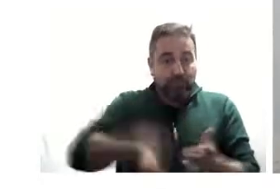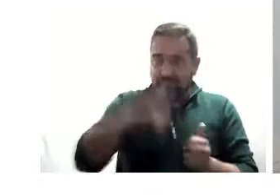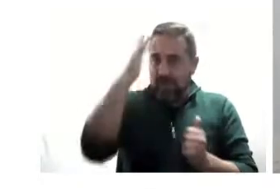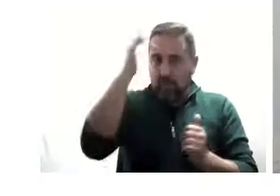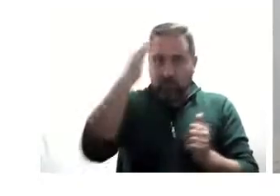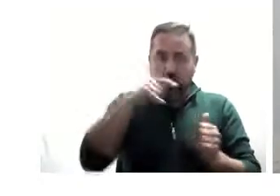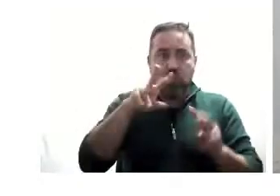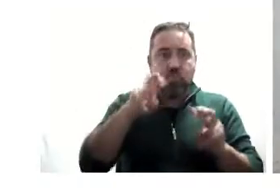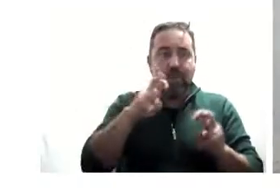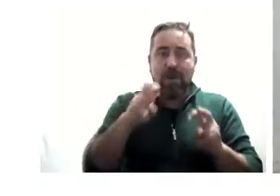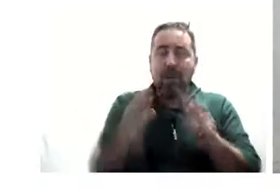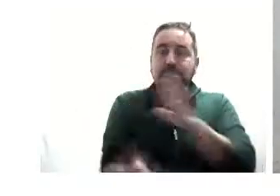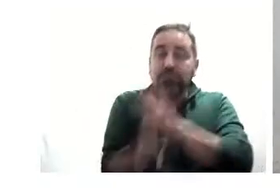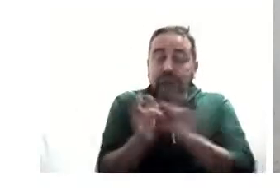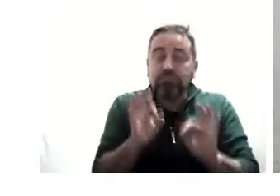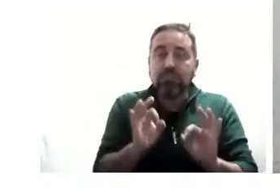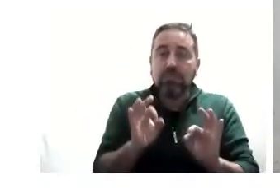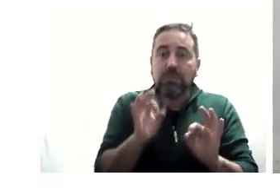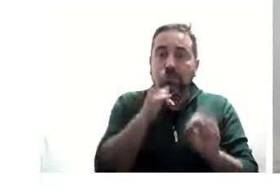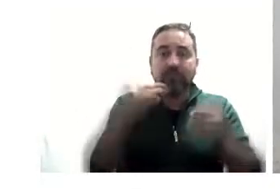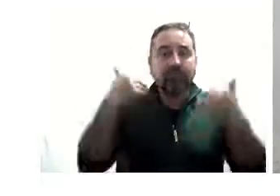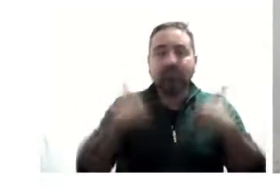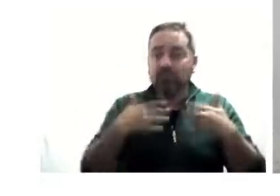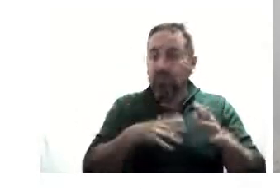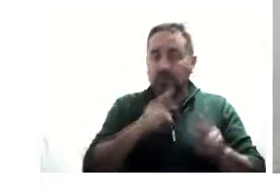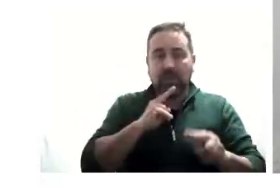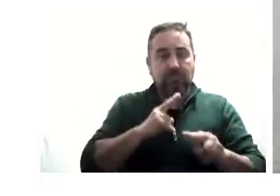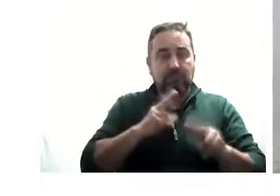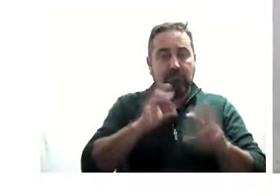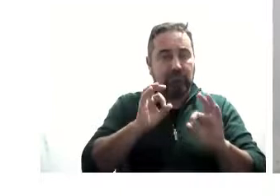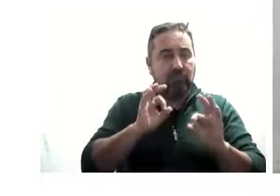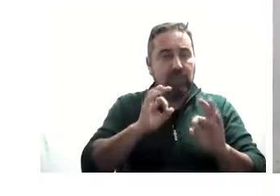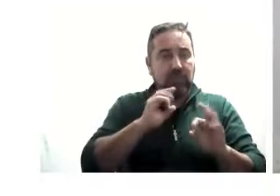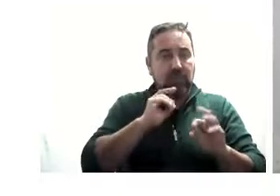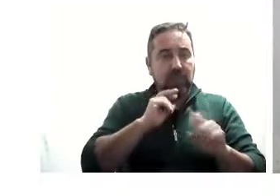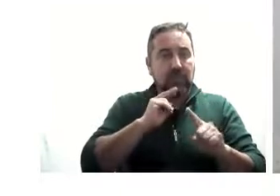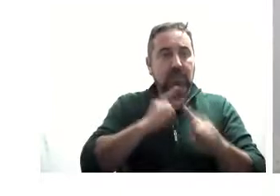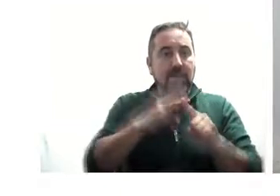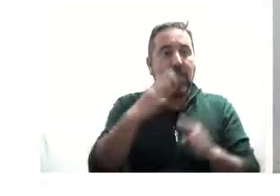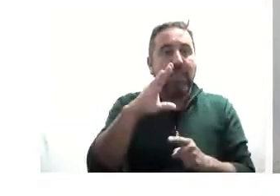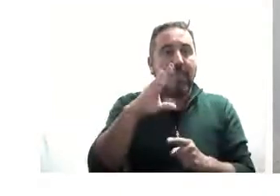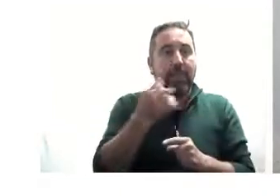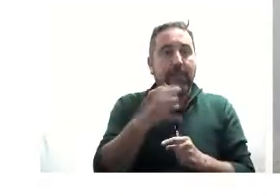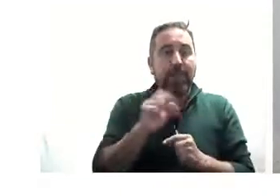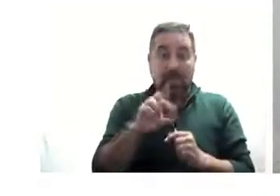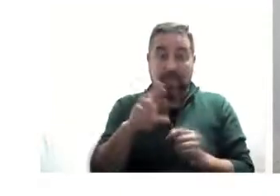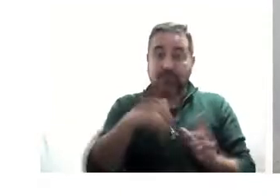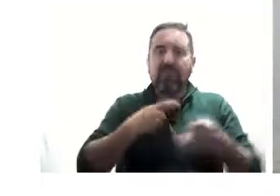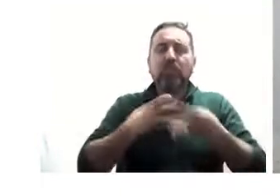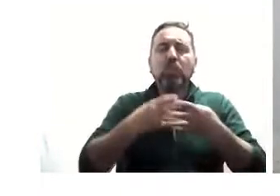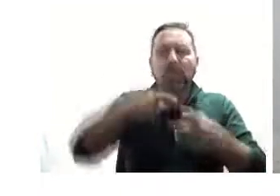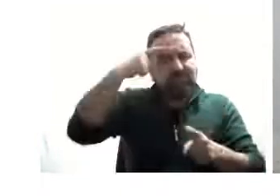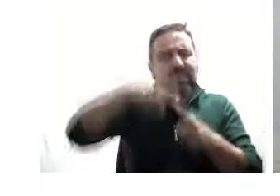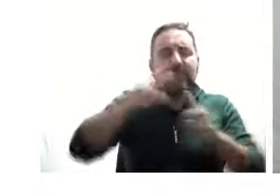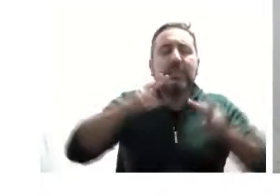nueva iniciativa llevada a cargo a partir del CIBERER, que como sabéis es una estructura de investigación